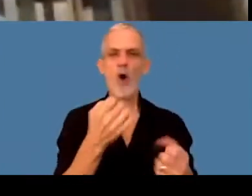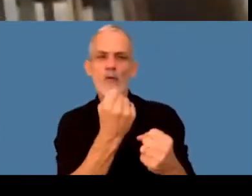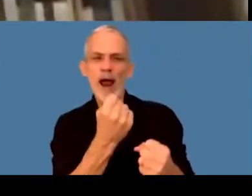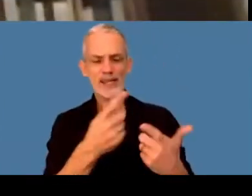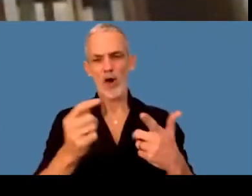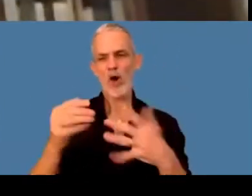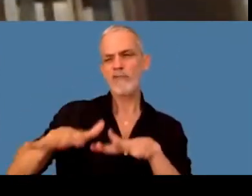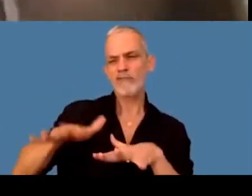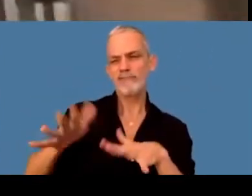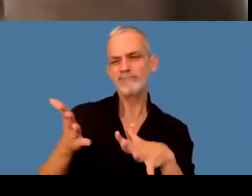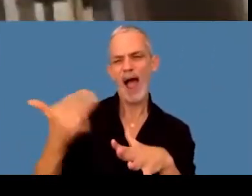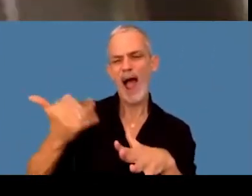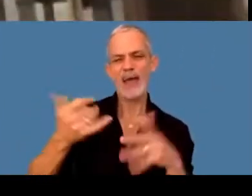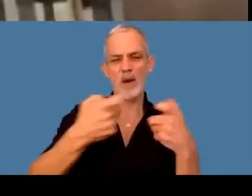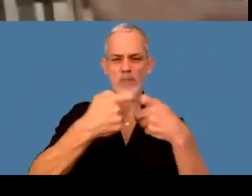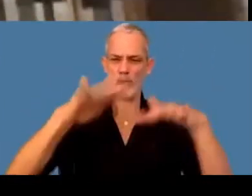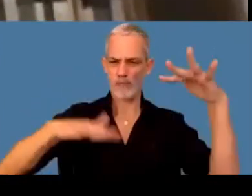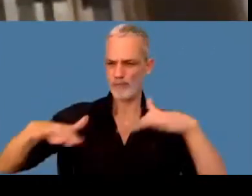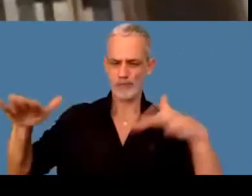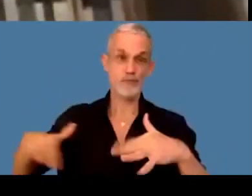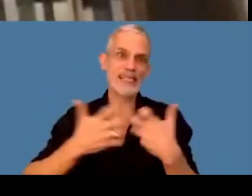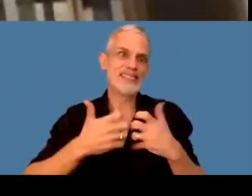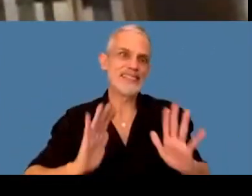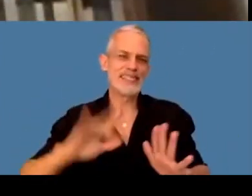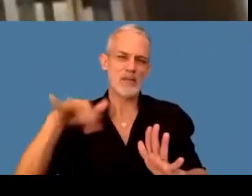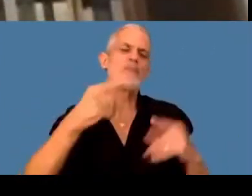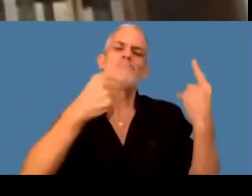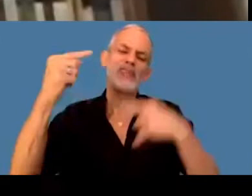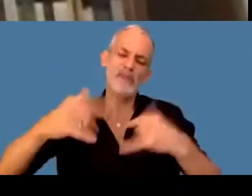más débiles? En términos sistémicos, después siempre hay diferencias.